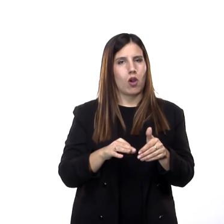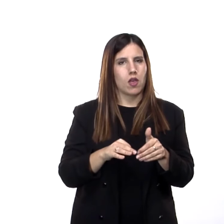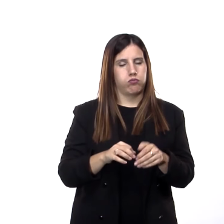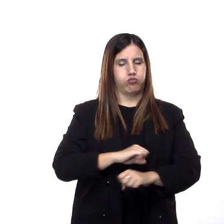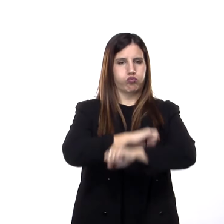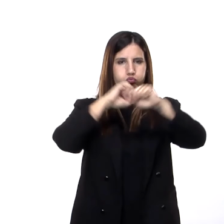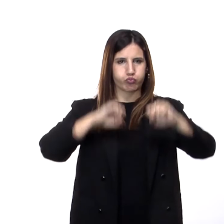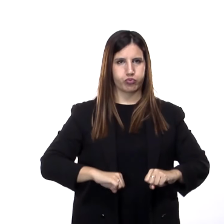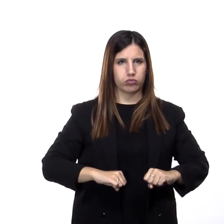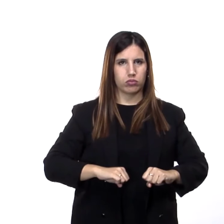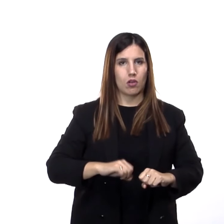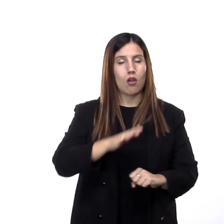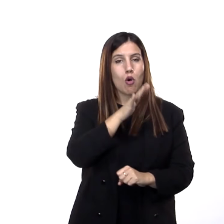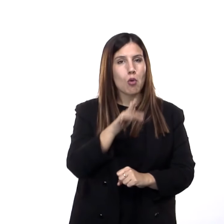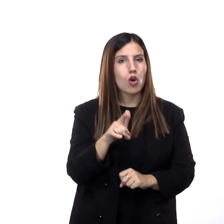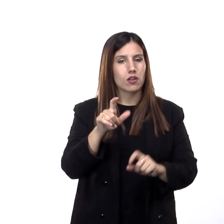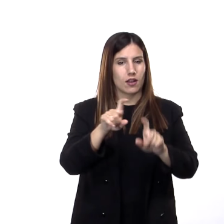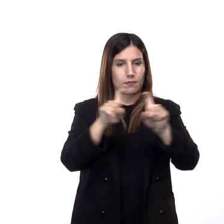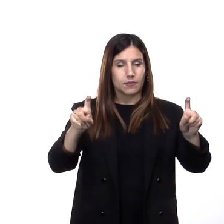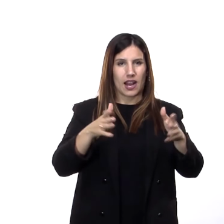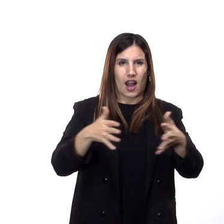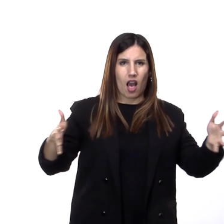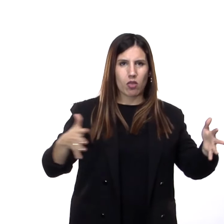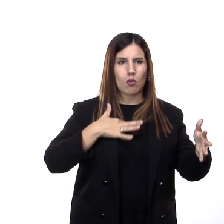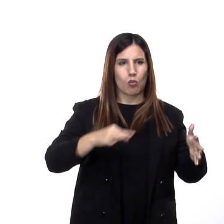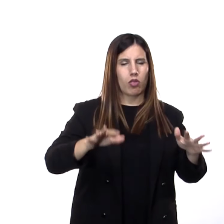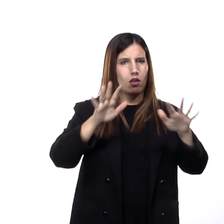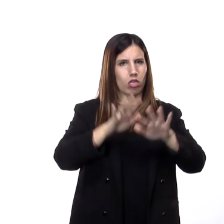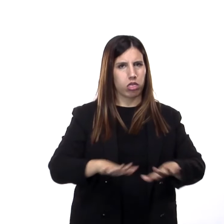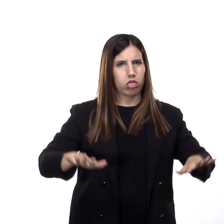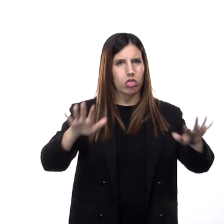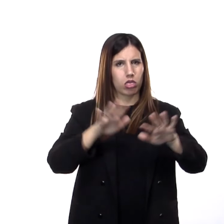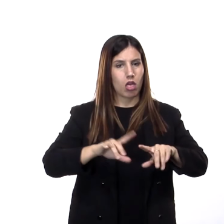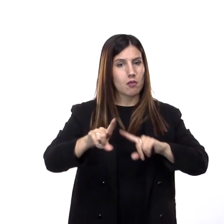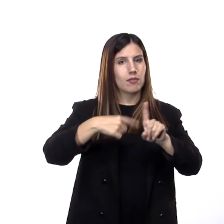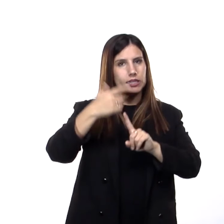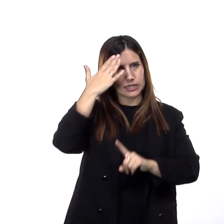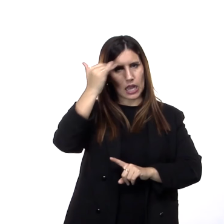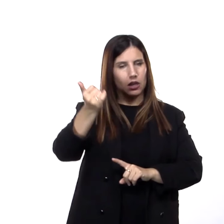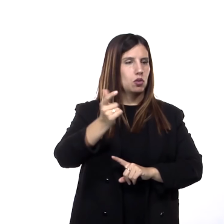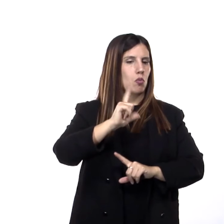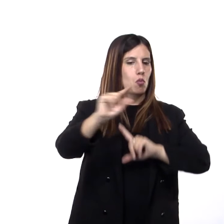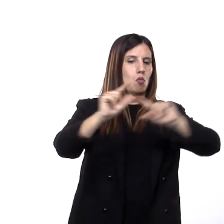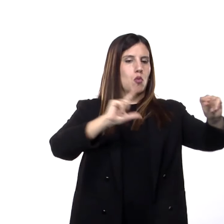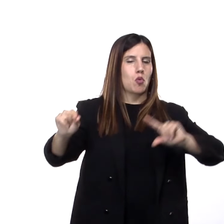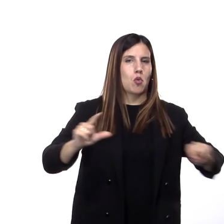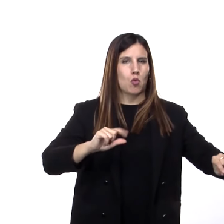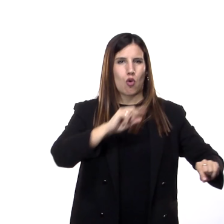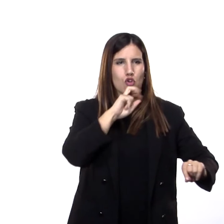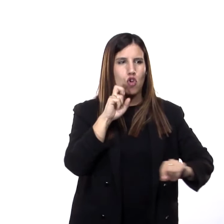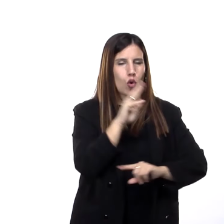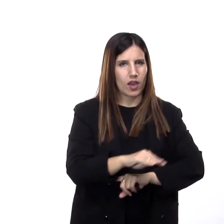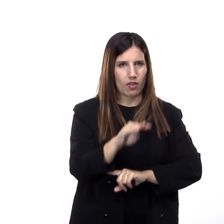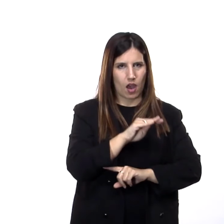lentas pueden ser poco evolutivas y además no nos retener el talento entonces en lo que se distinguen las empresas